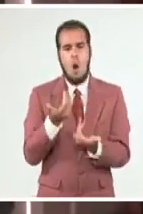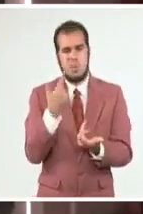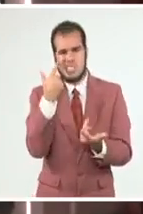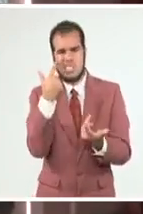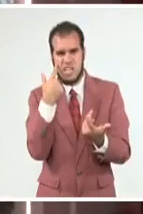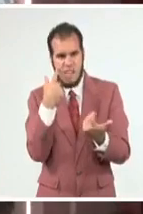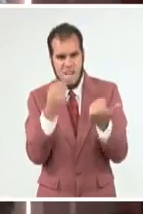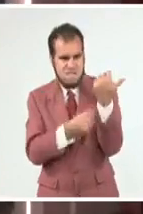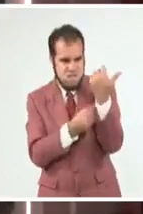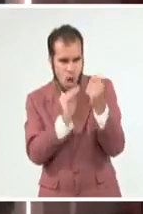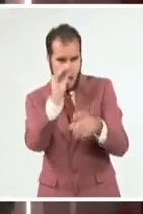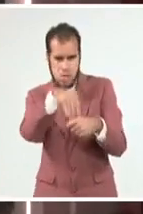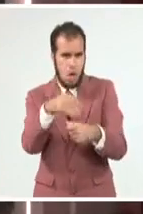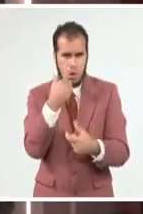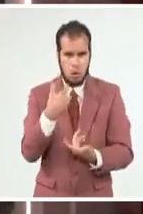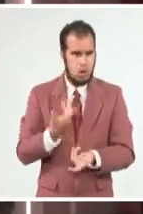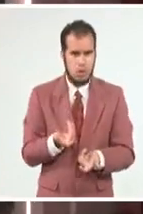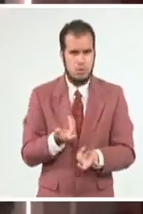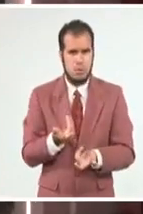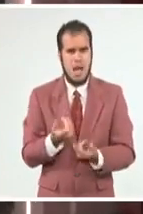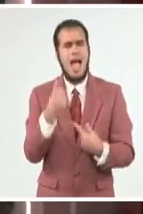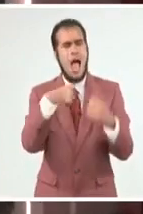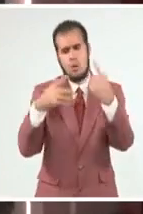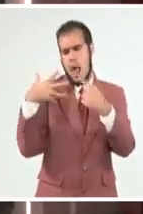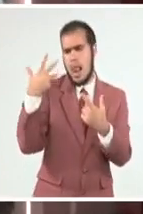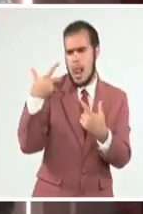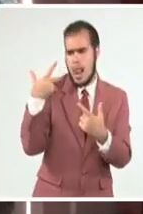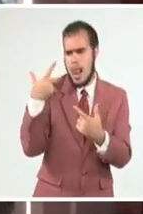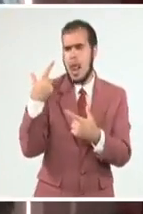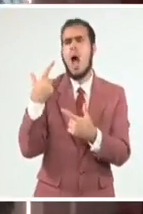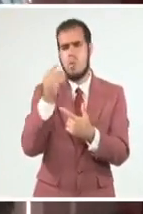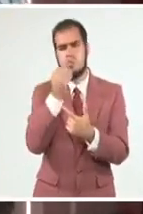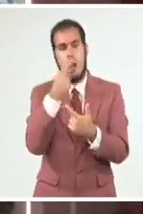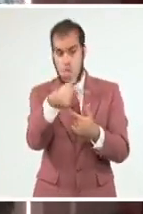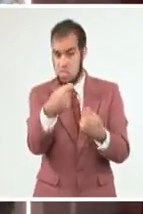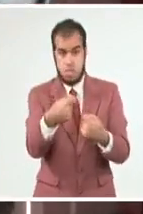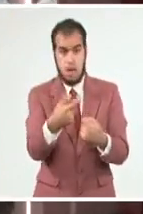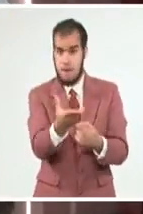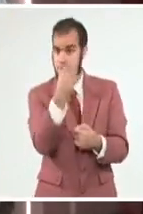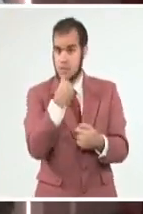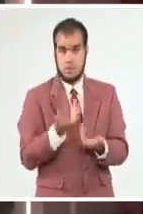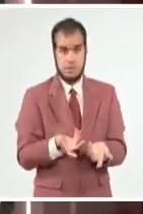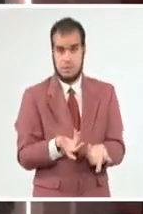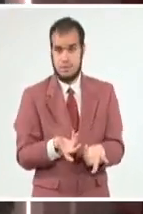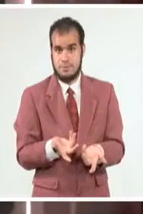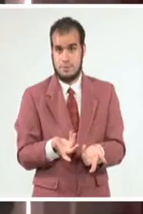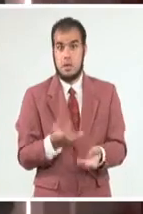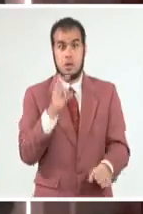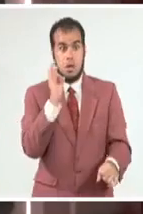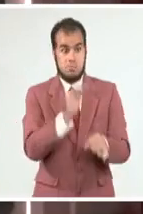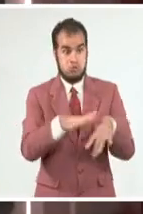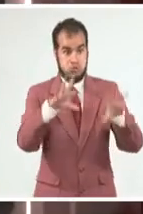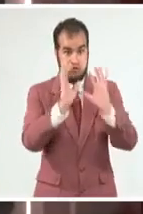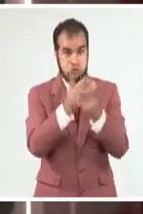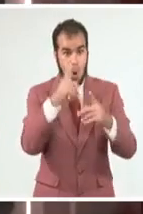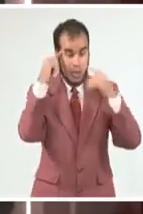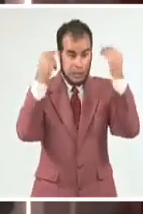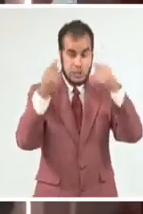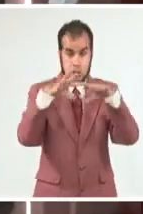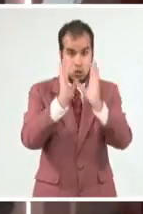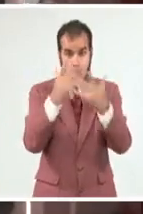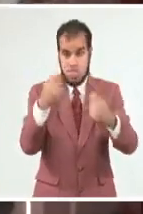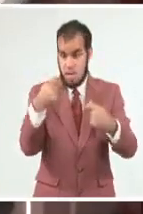de la comunidad? ¿Cuáles son las incomprensiones, las insatisfacciones que tiene esa comunidad? Y a partir de ese diagnóstico, que tiene que ser